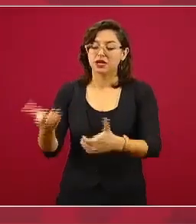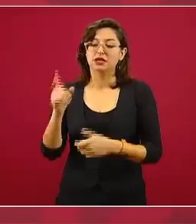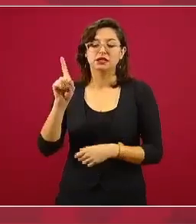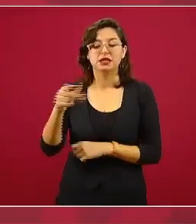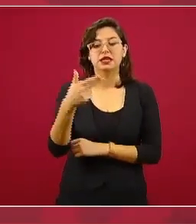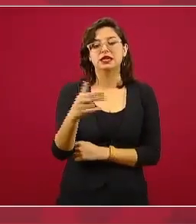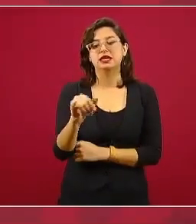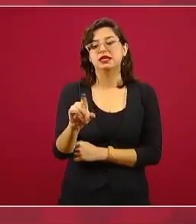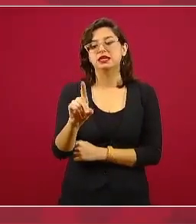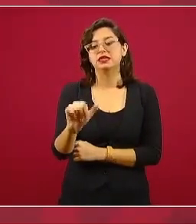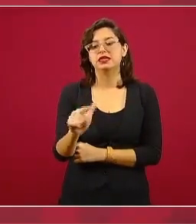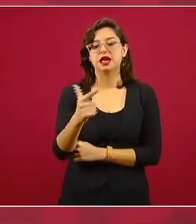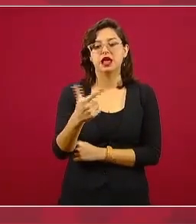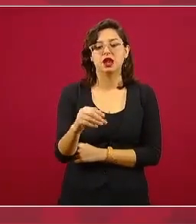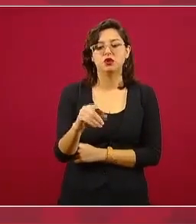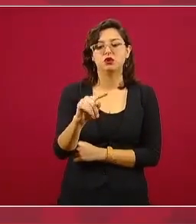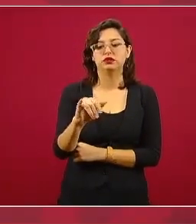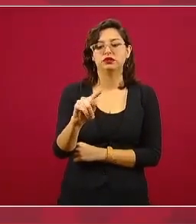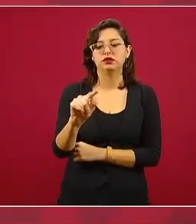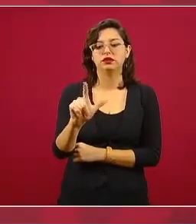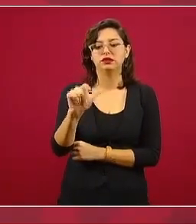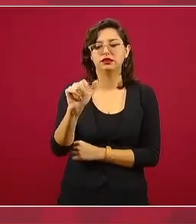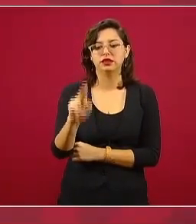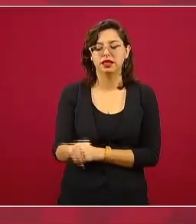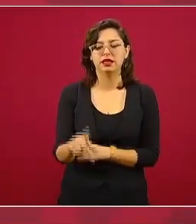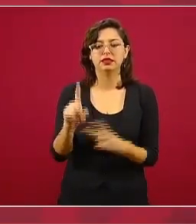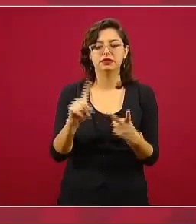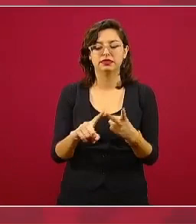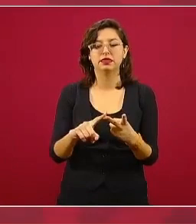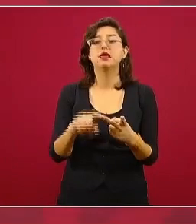Hidalgotitlán, en